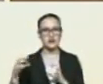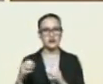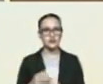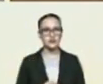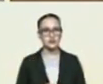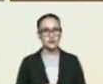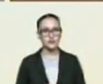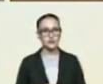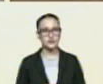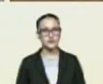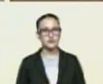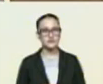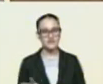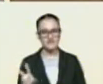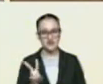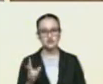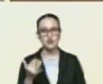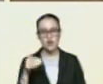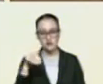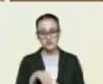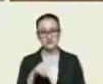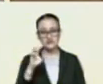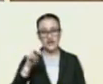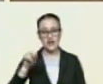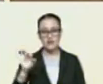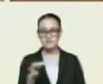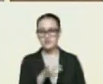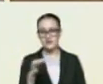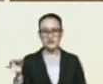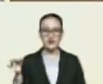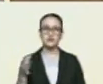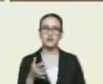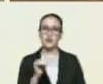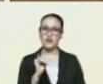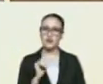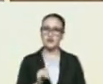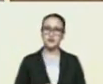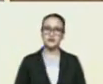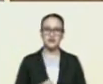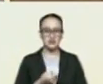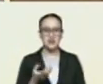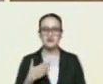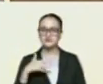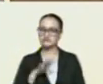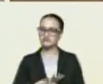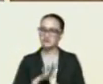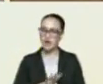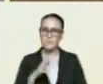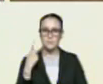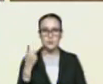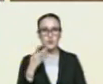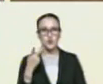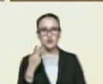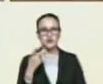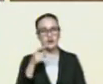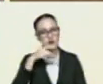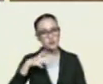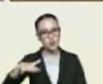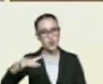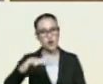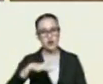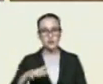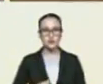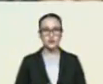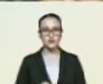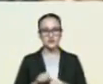Venezuela cuenta con un sistema electoral perfecto, con un sistema electoral que brinda tranquilidad política a nuestro pueblo,